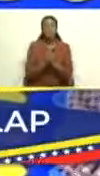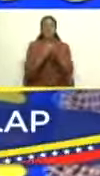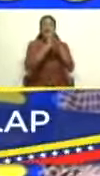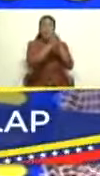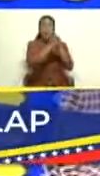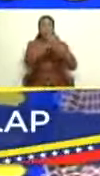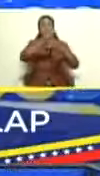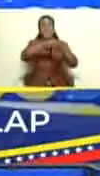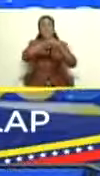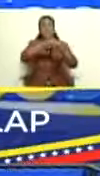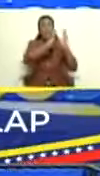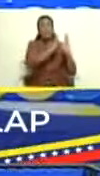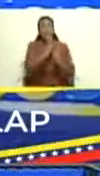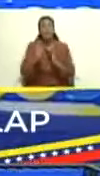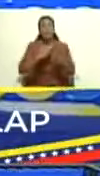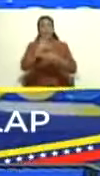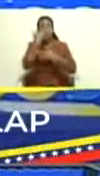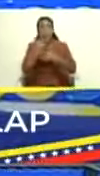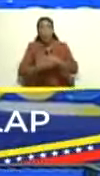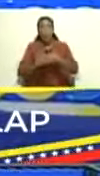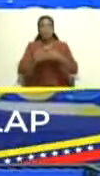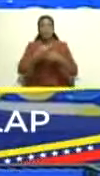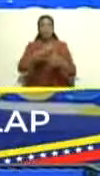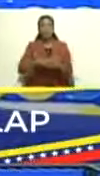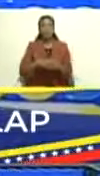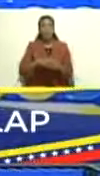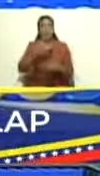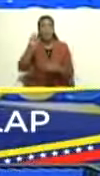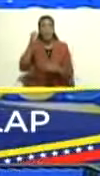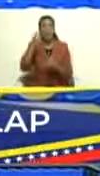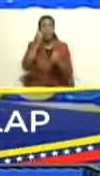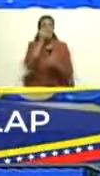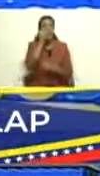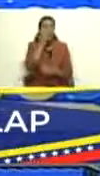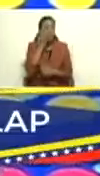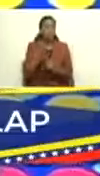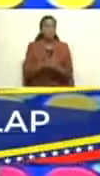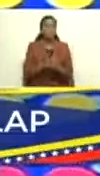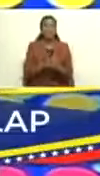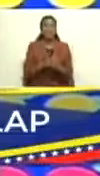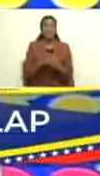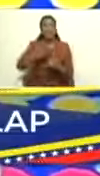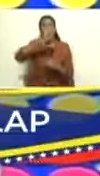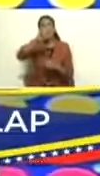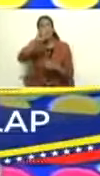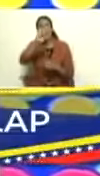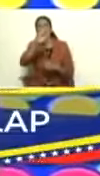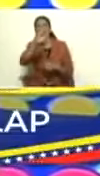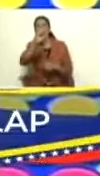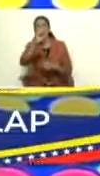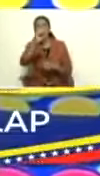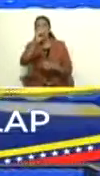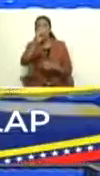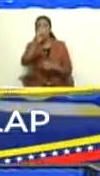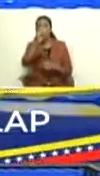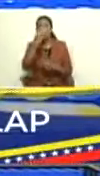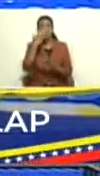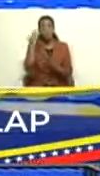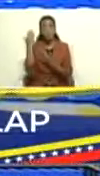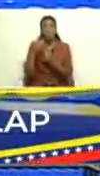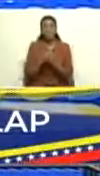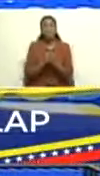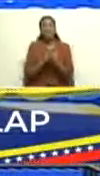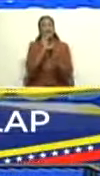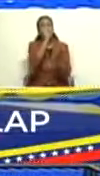Compañero ministro de Planificación y padrino del Guárico, Ricardo Menéndez, el padrino. Pidan